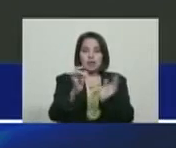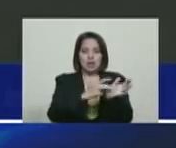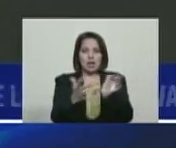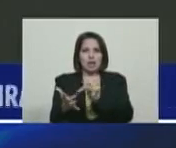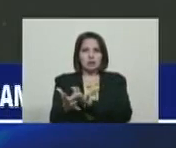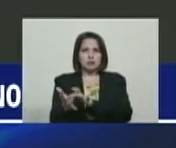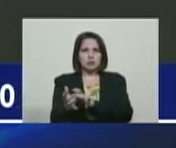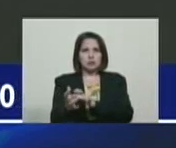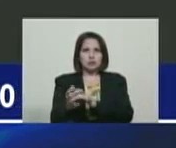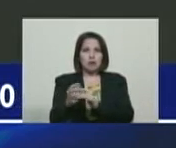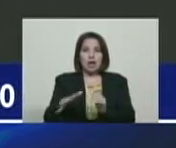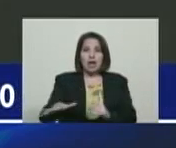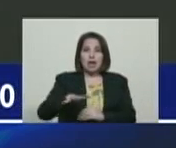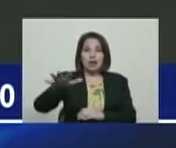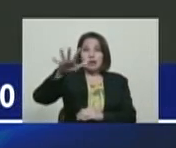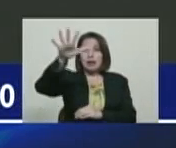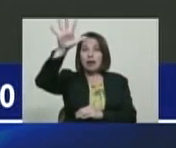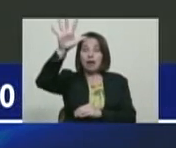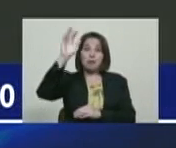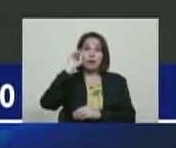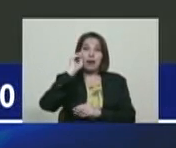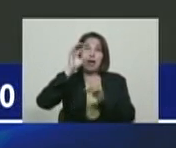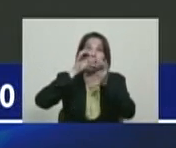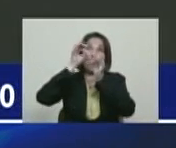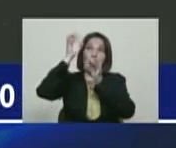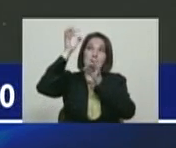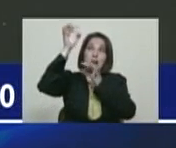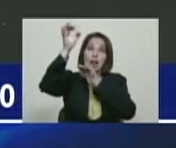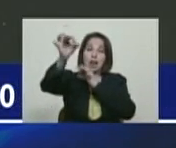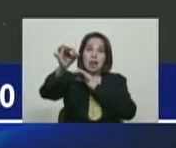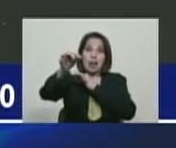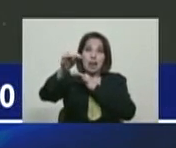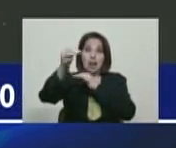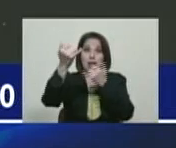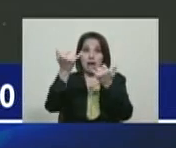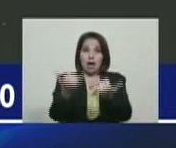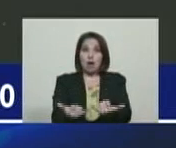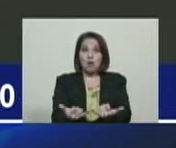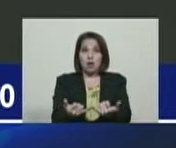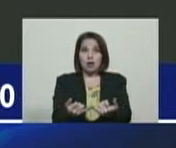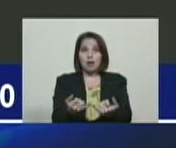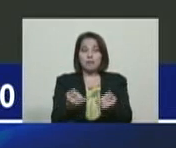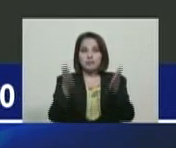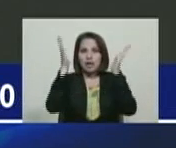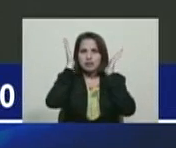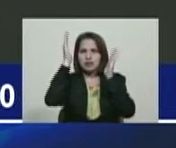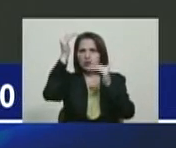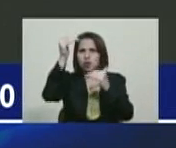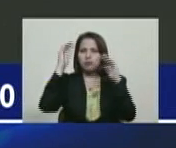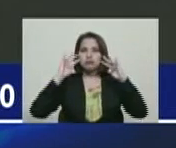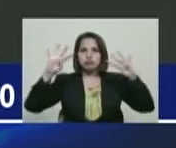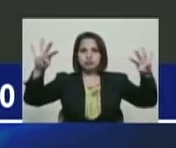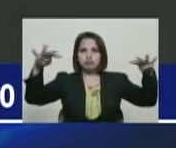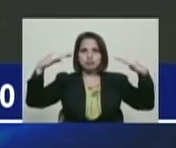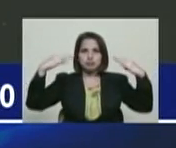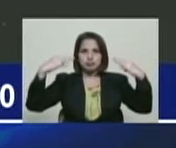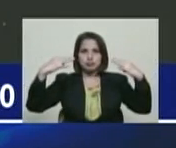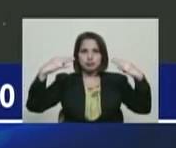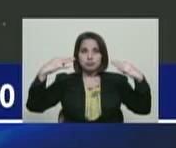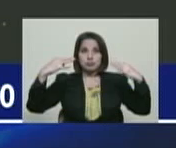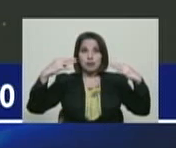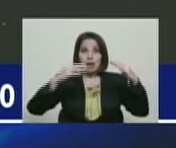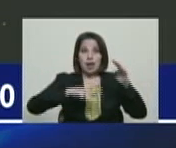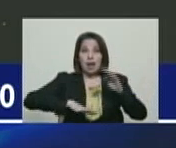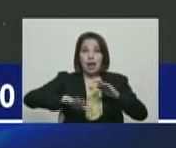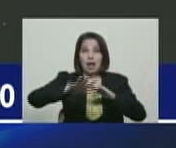lo alto del Ávila, en lo alto del Ávila, preparados, atención, en lo alto de la montaña